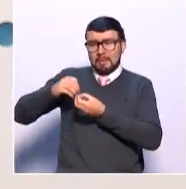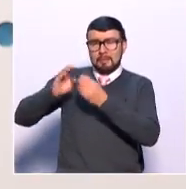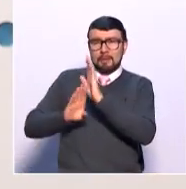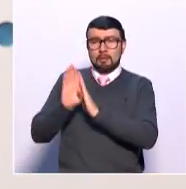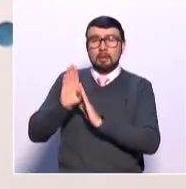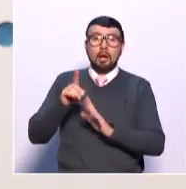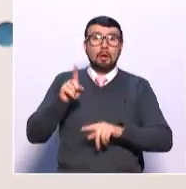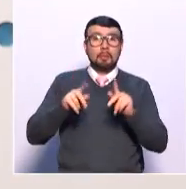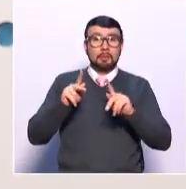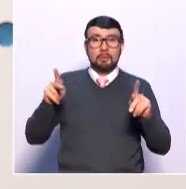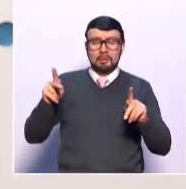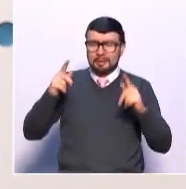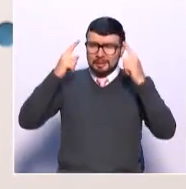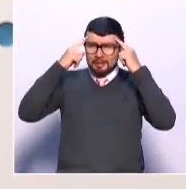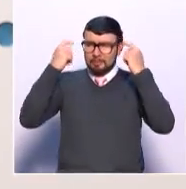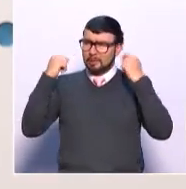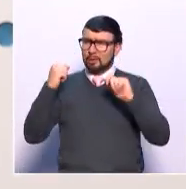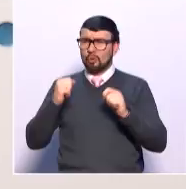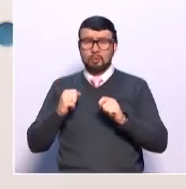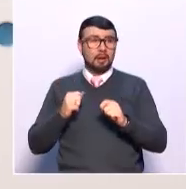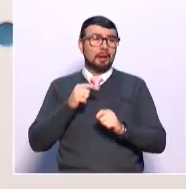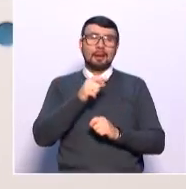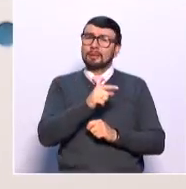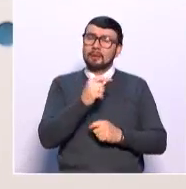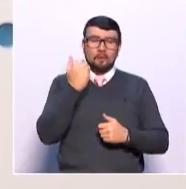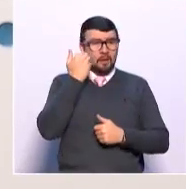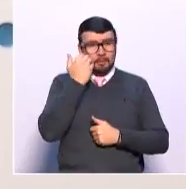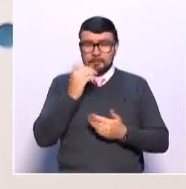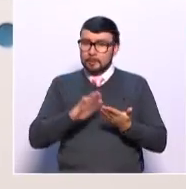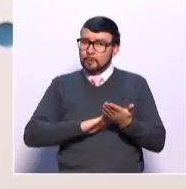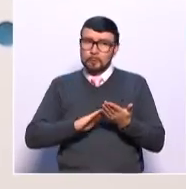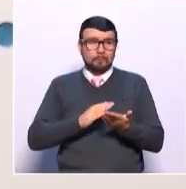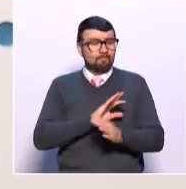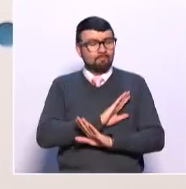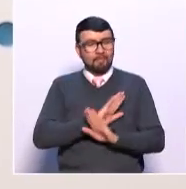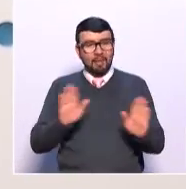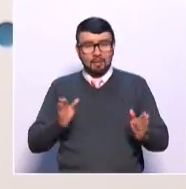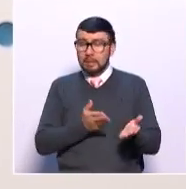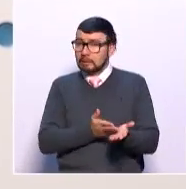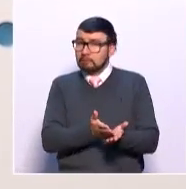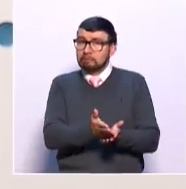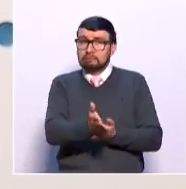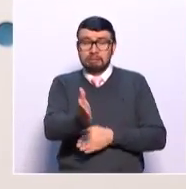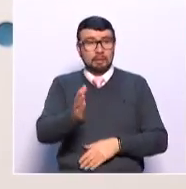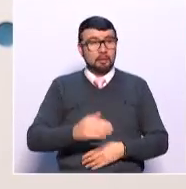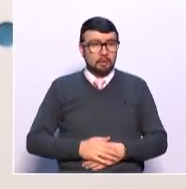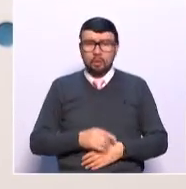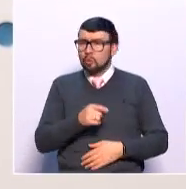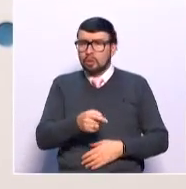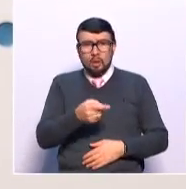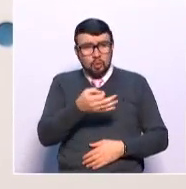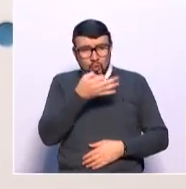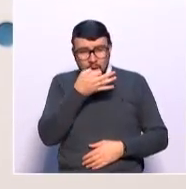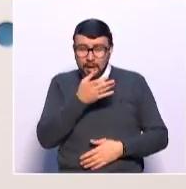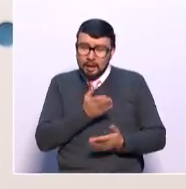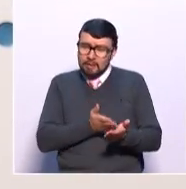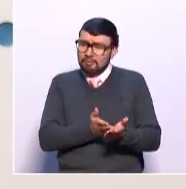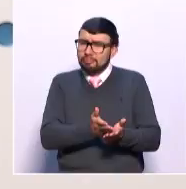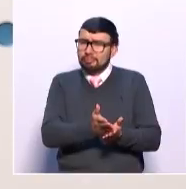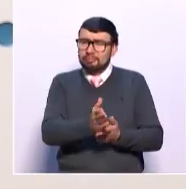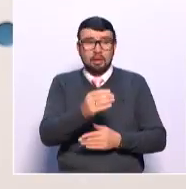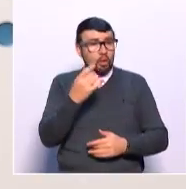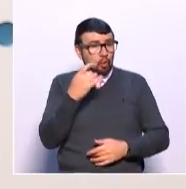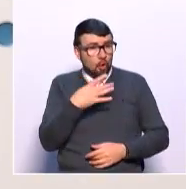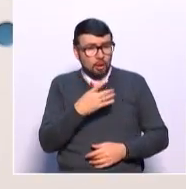por el hecho que le digan usted ya no hay más que hacerle usted no tiene tratamiento o acostúmbrese a vivir con el dolor con la enfermedad